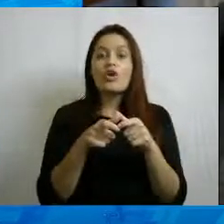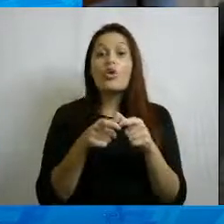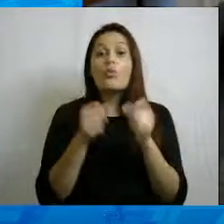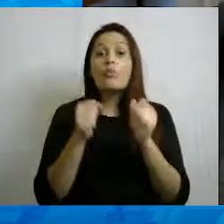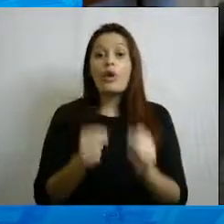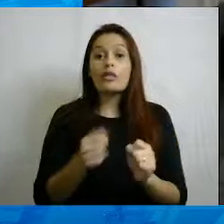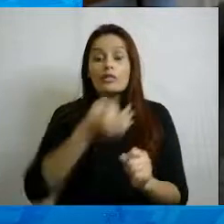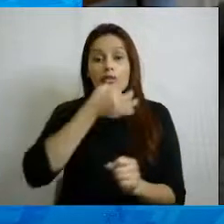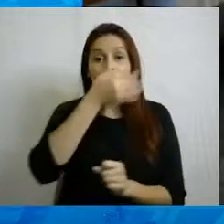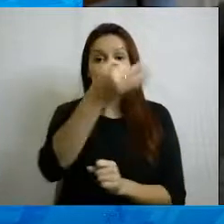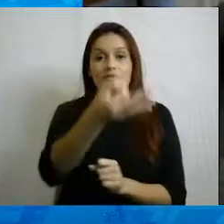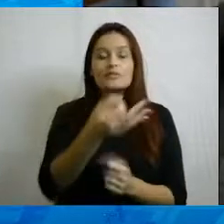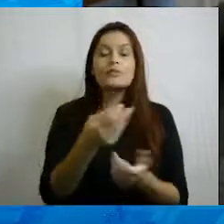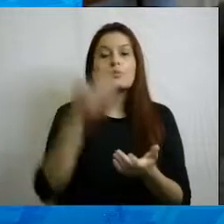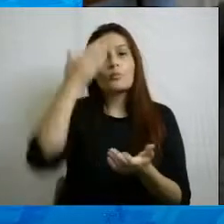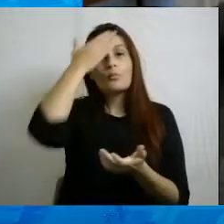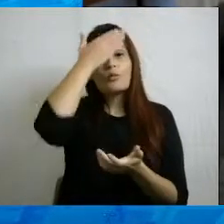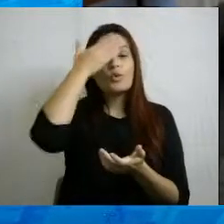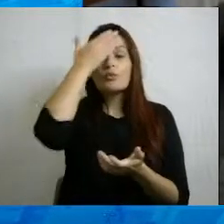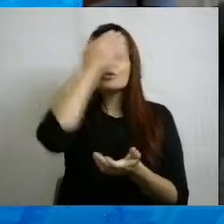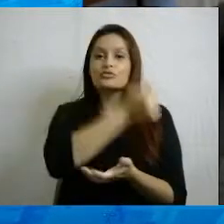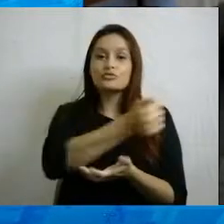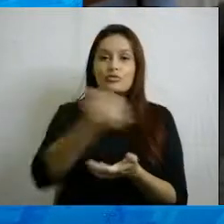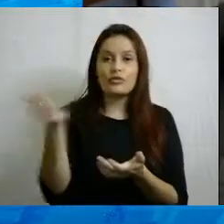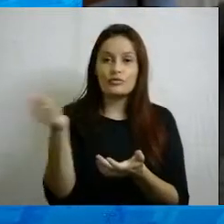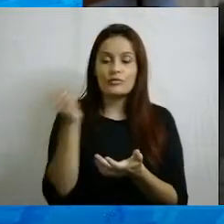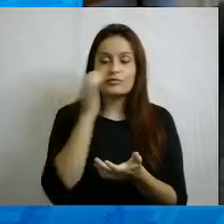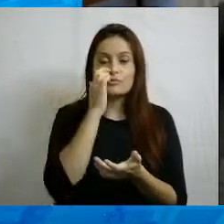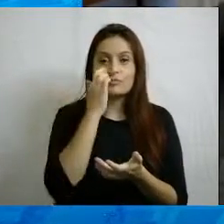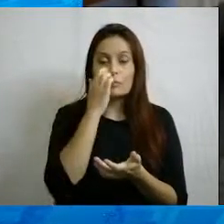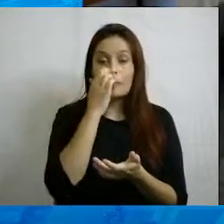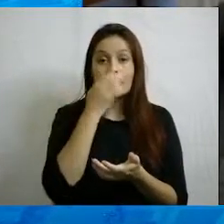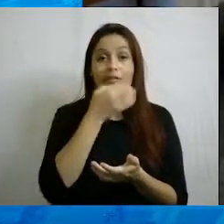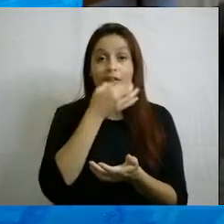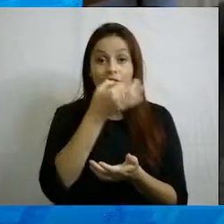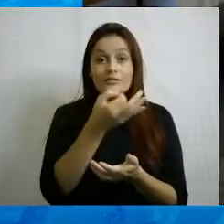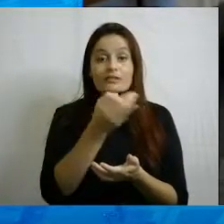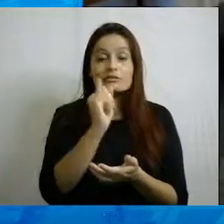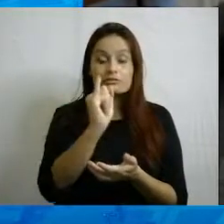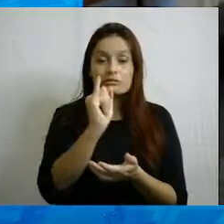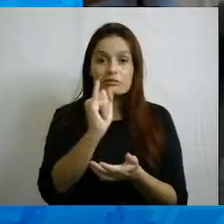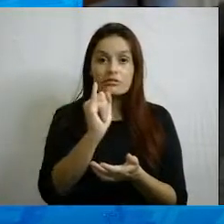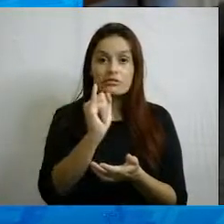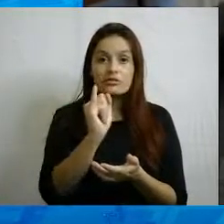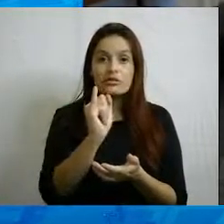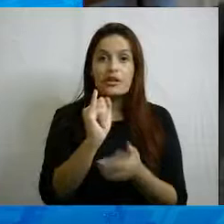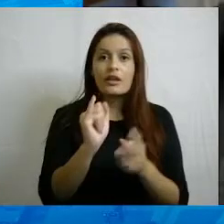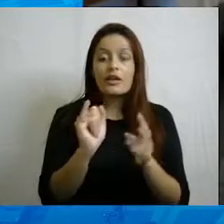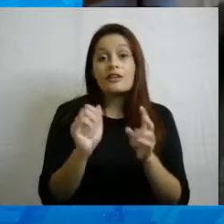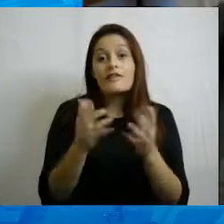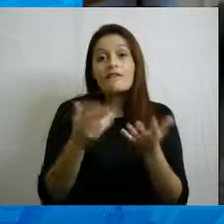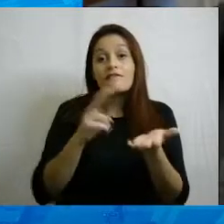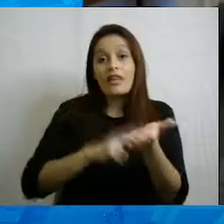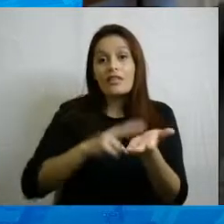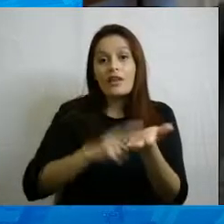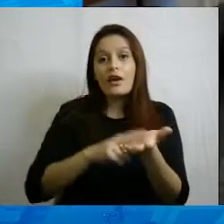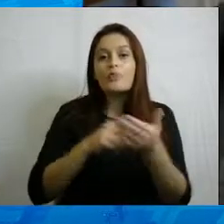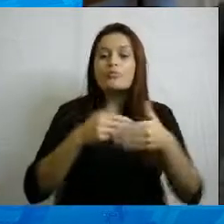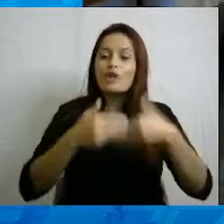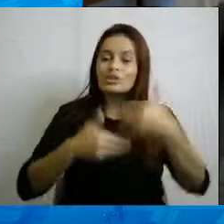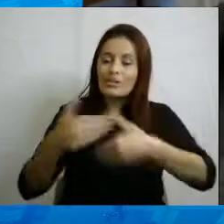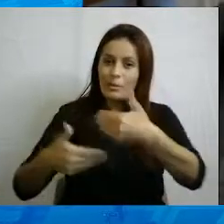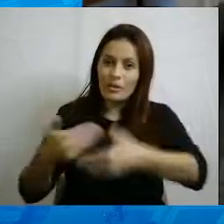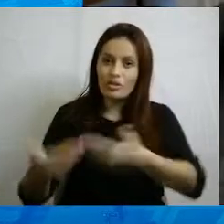una preocupación que es de toda la comunidad. Comentarles que en relación a efectivamente el Pimiento, cruce el